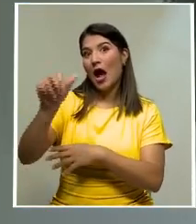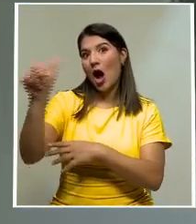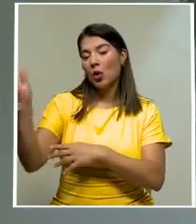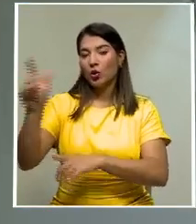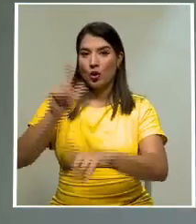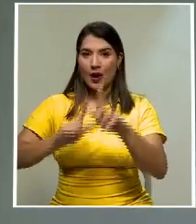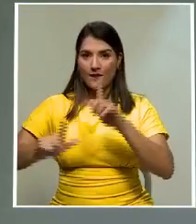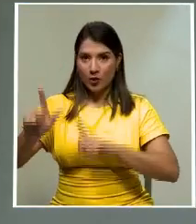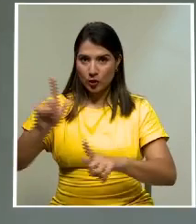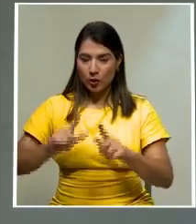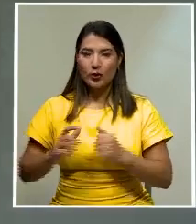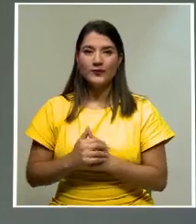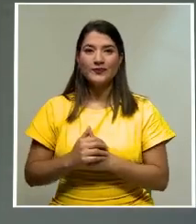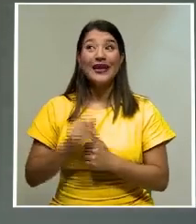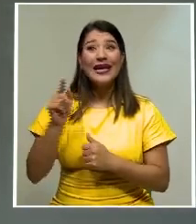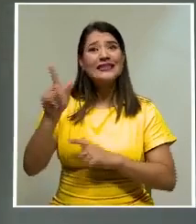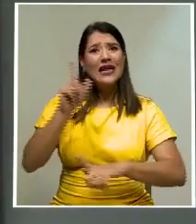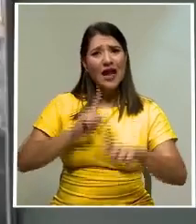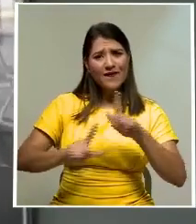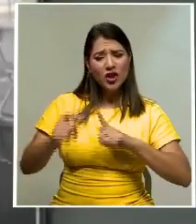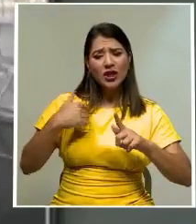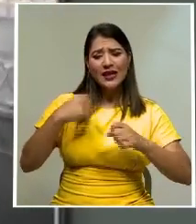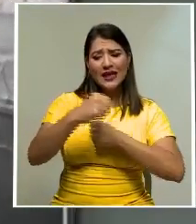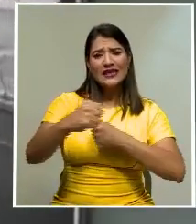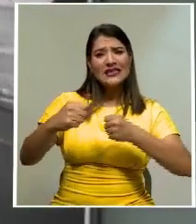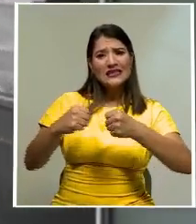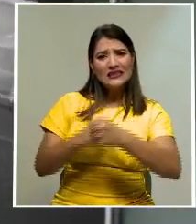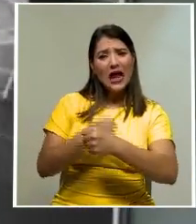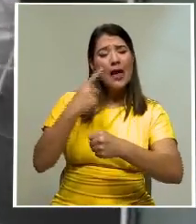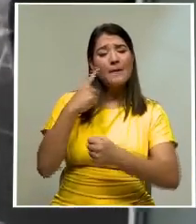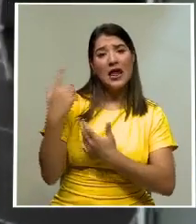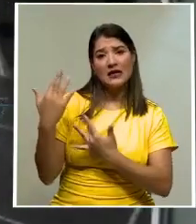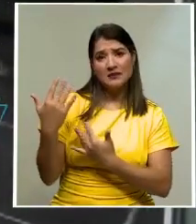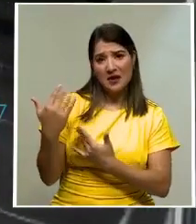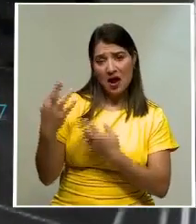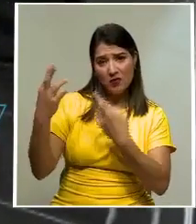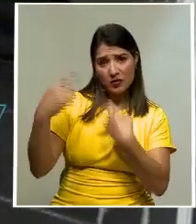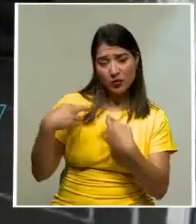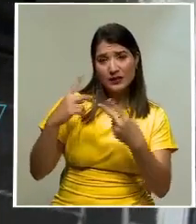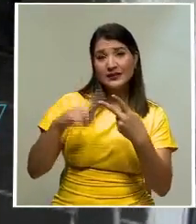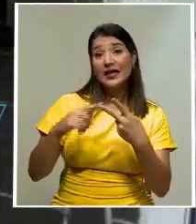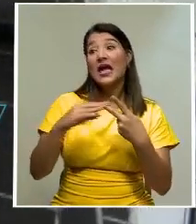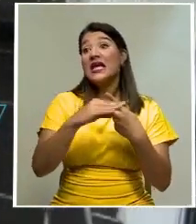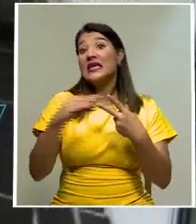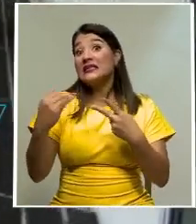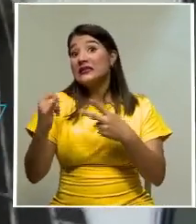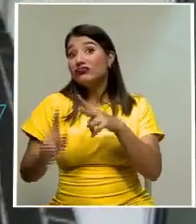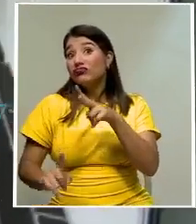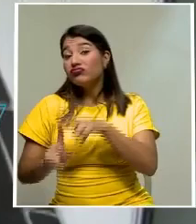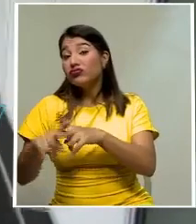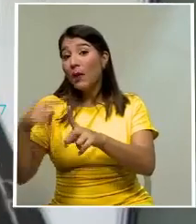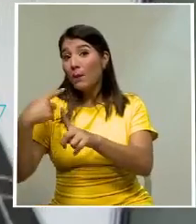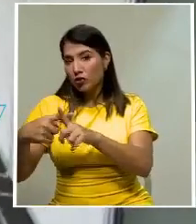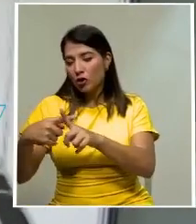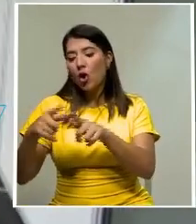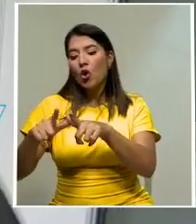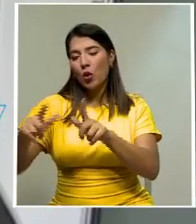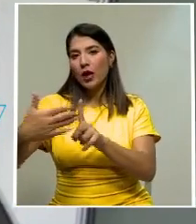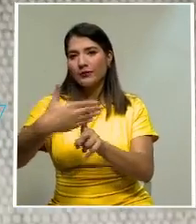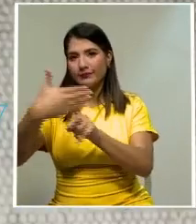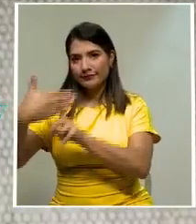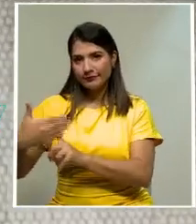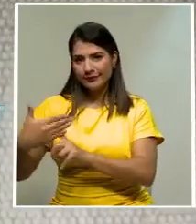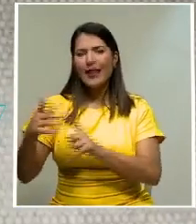El laboratorio contempla sala de espera de resultados y zona de aislamiento para casos positivos. Además, se cuenta con personal